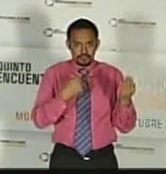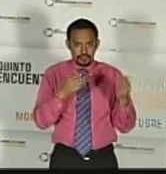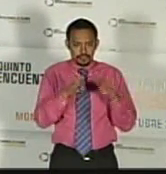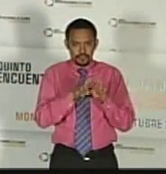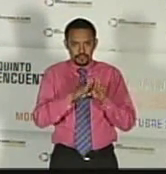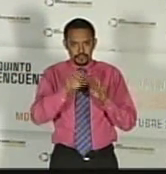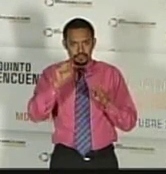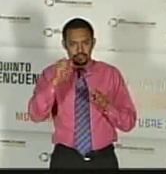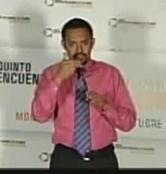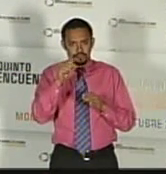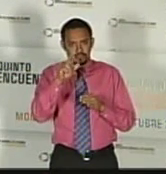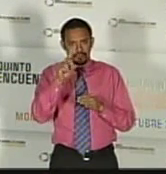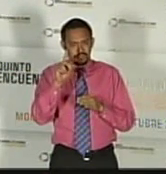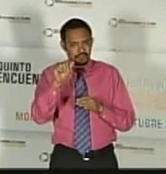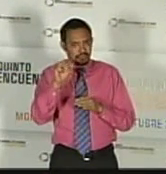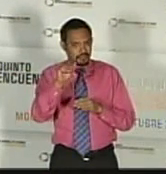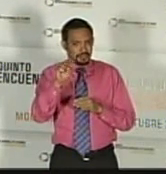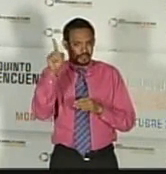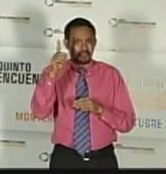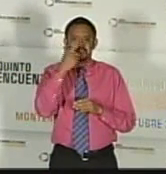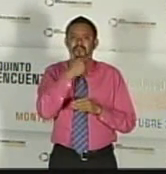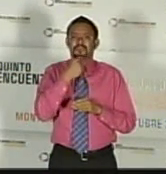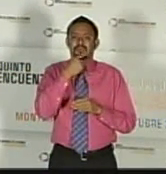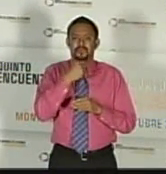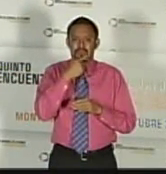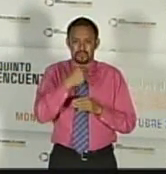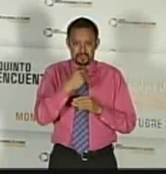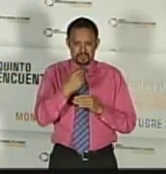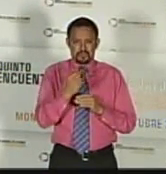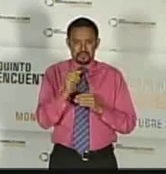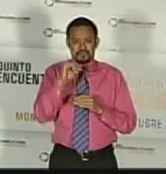Chardin, el gran francés jesuita